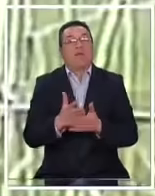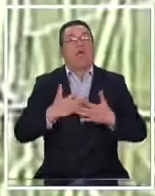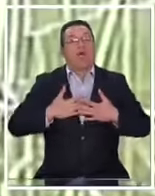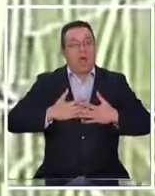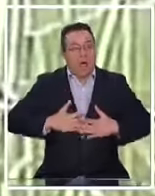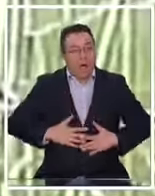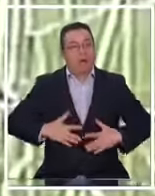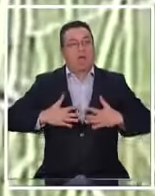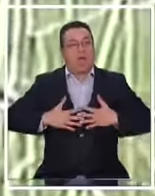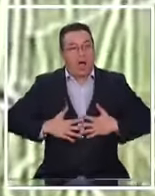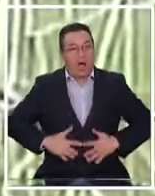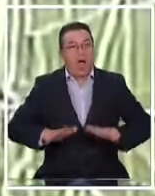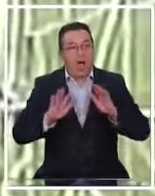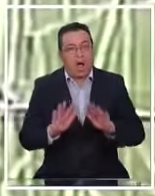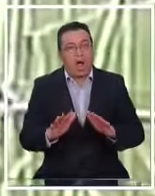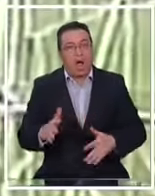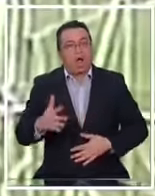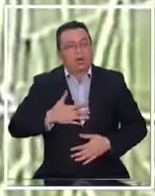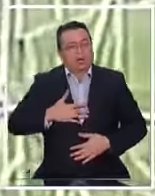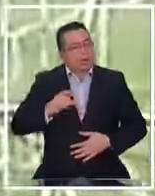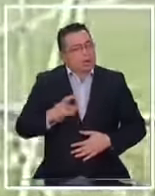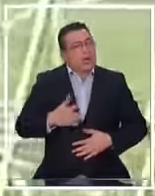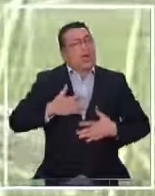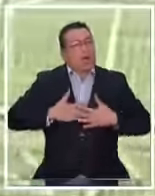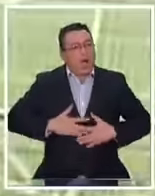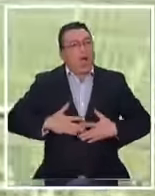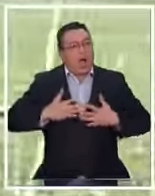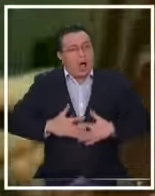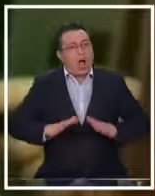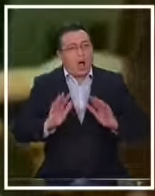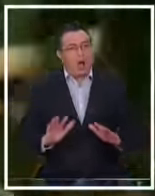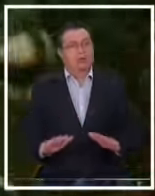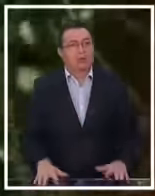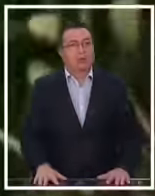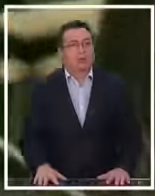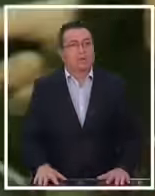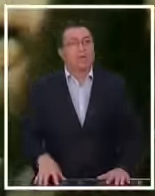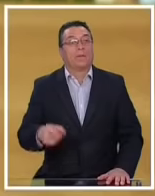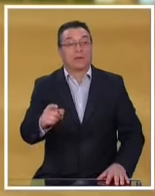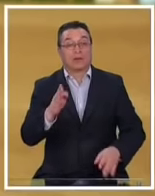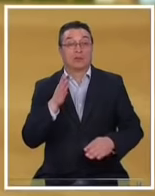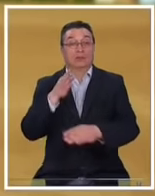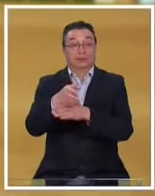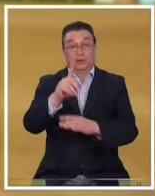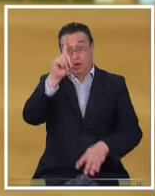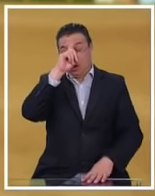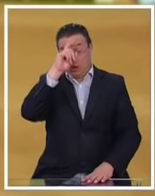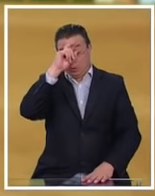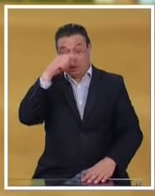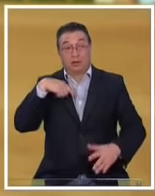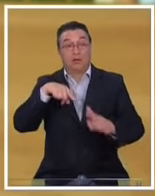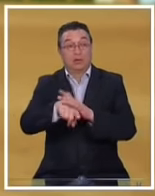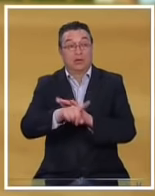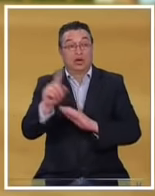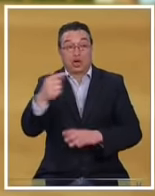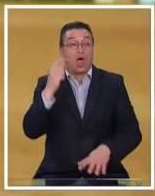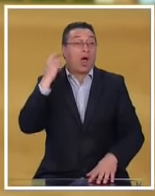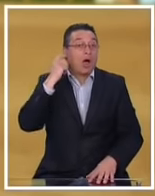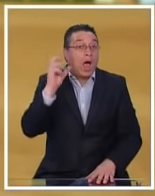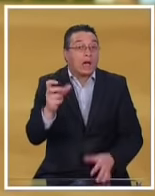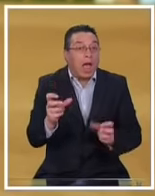cualquier precio, aunque le duela el alma a golpe paraguayo. Yo llegué a la clínica y estaban los enfermeros y estaba el doctor escuchando la